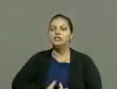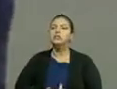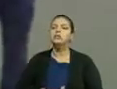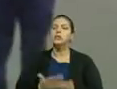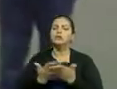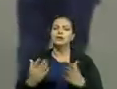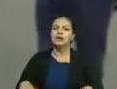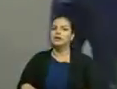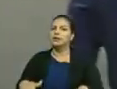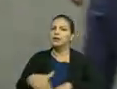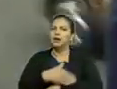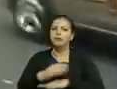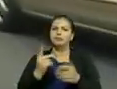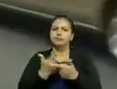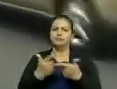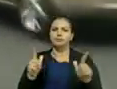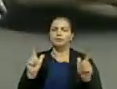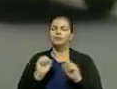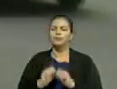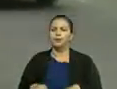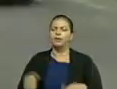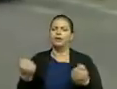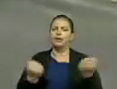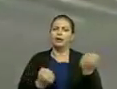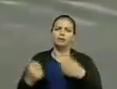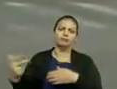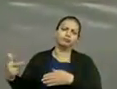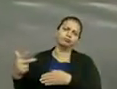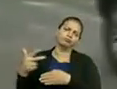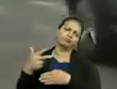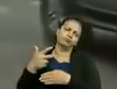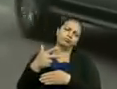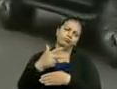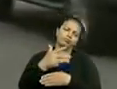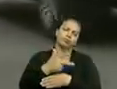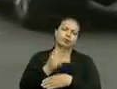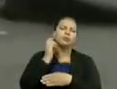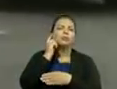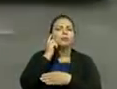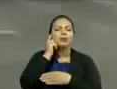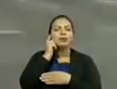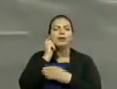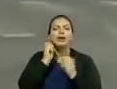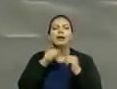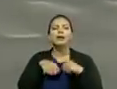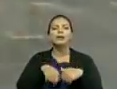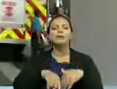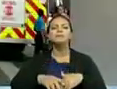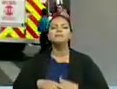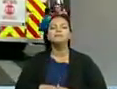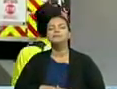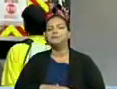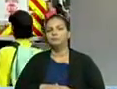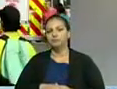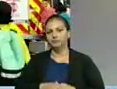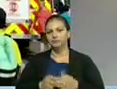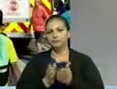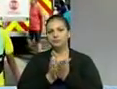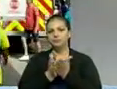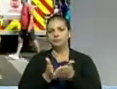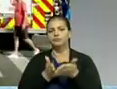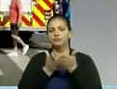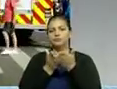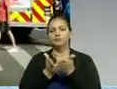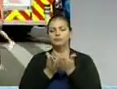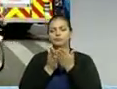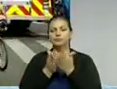lleva a los ciudadanos en sus vehículos hacia el centro de la urbe porteña. Estamos hablando del sector básicamente de la Bahía,